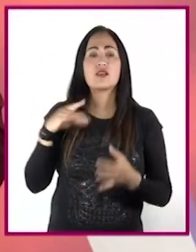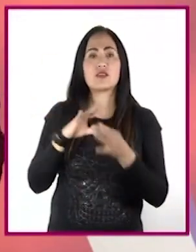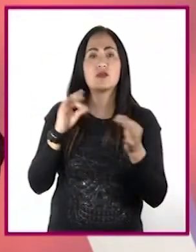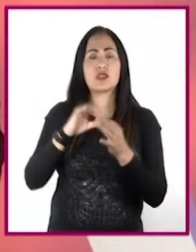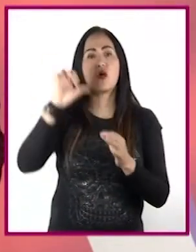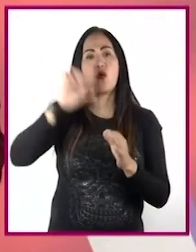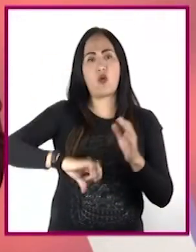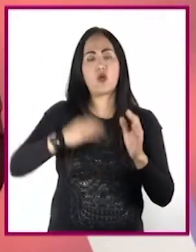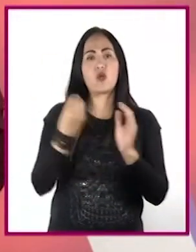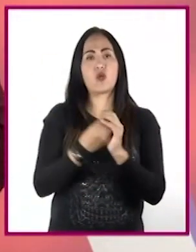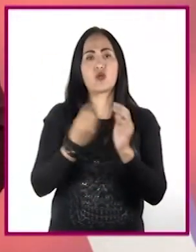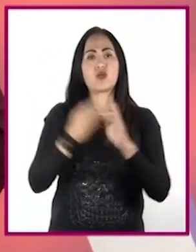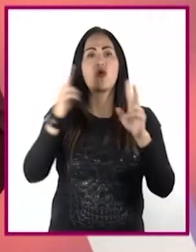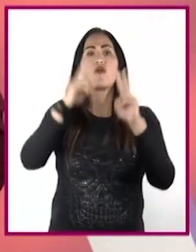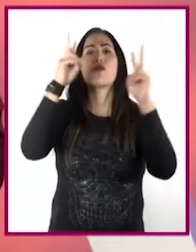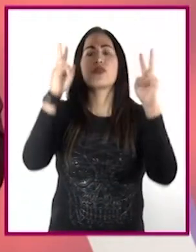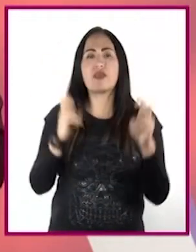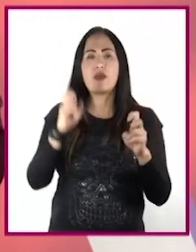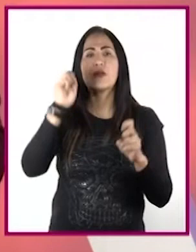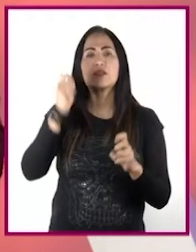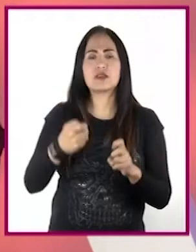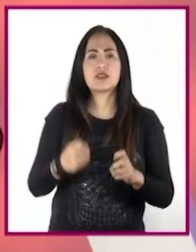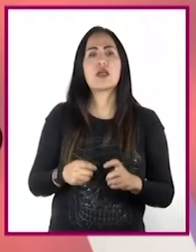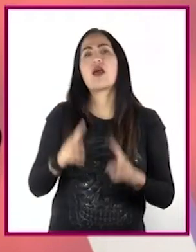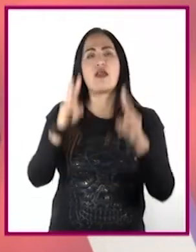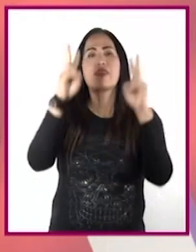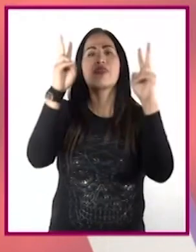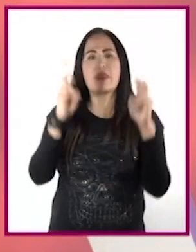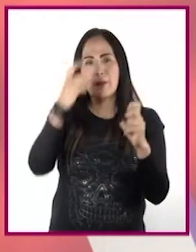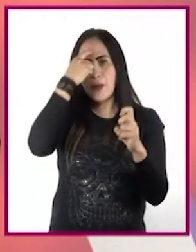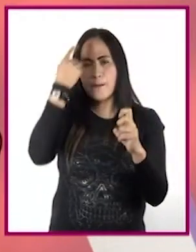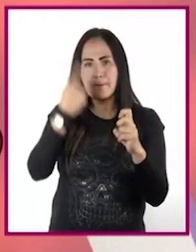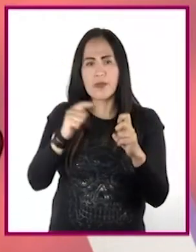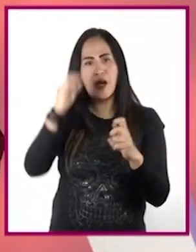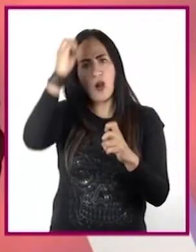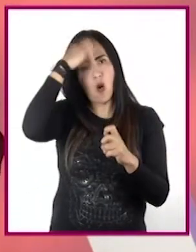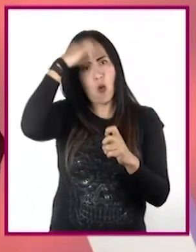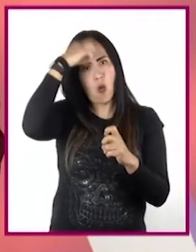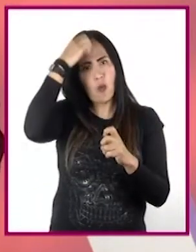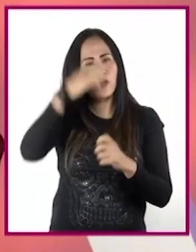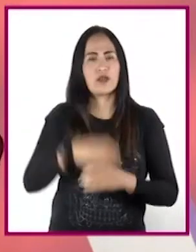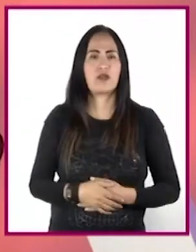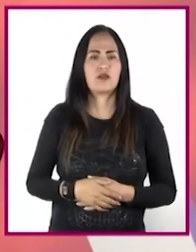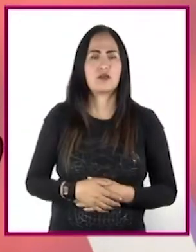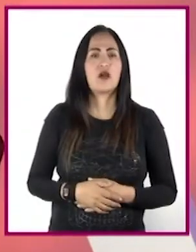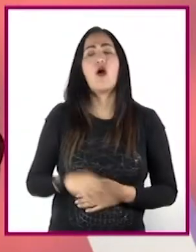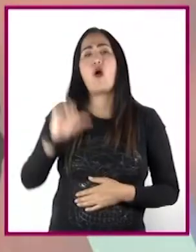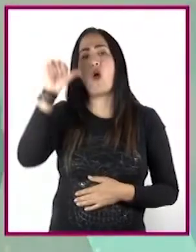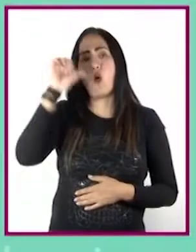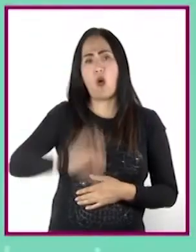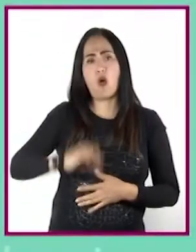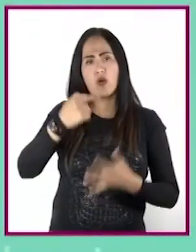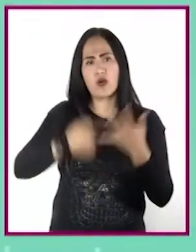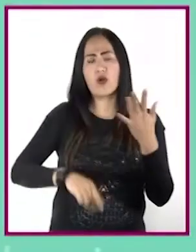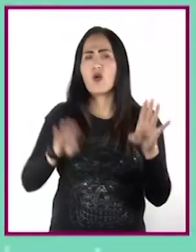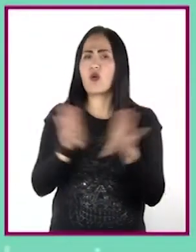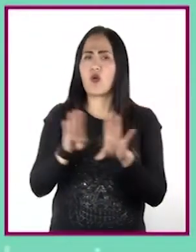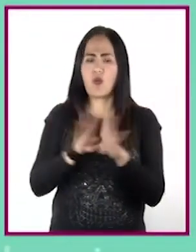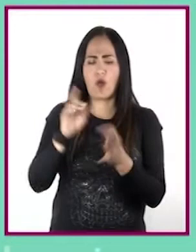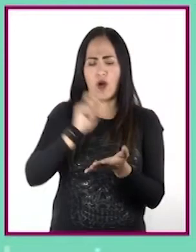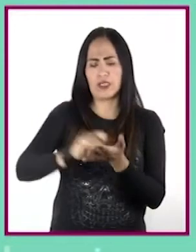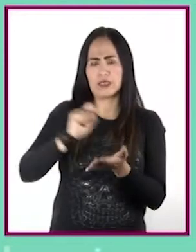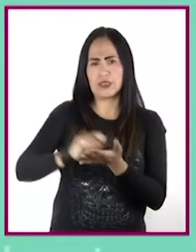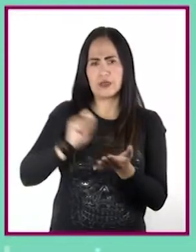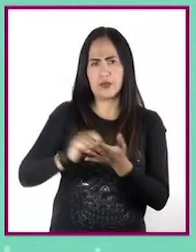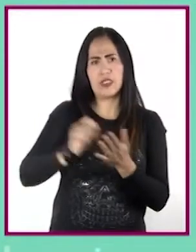sesión lleva por título Temas para opinar. Y como lo imaginarán, trabajaremos en torno al proceso de escribir